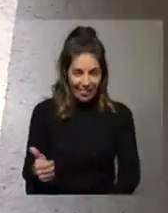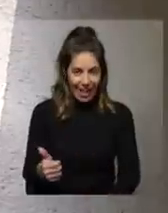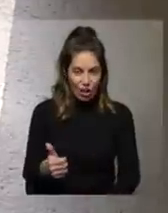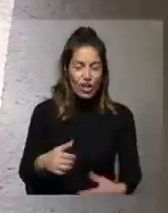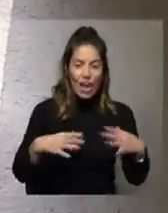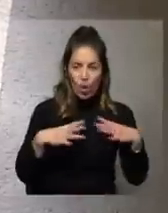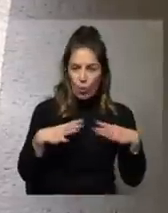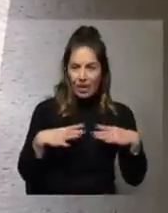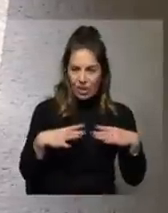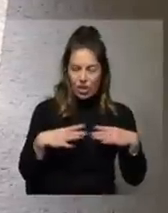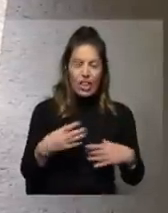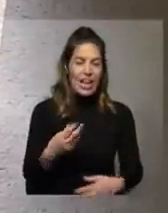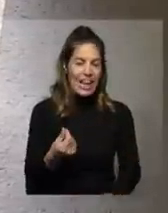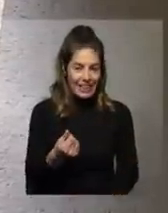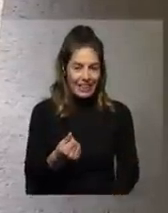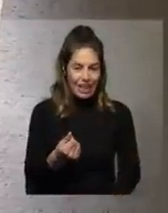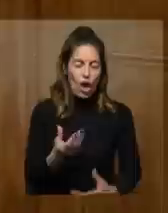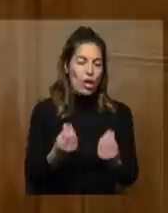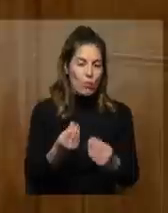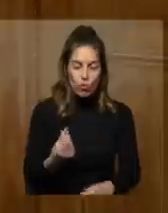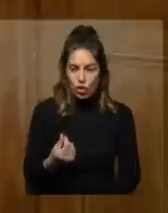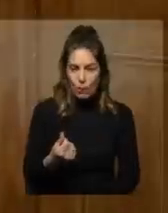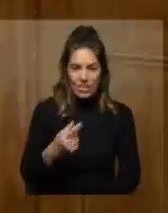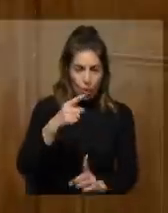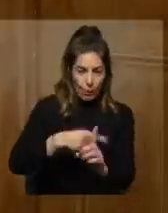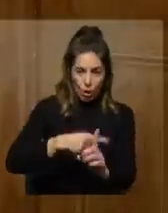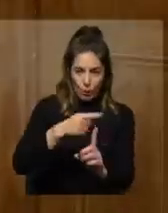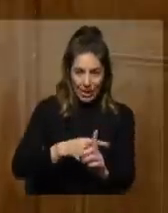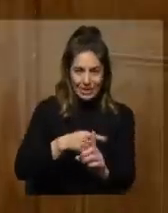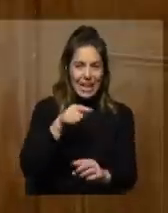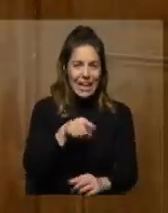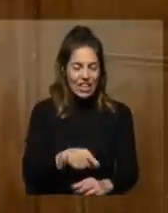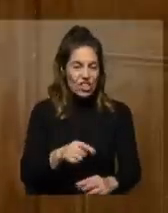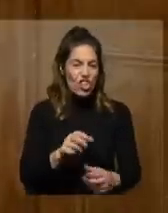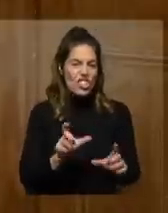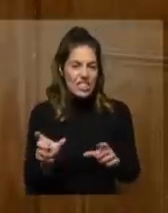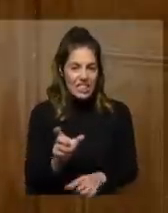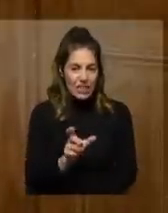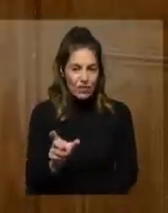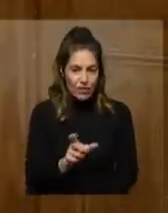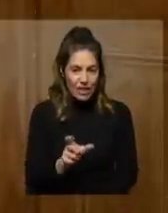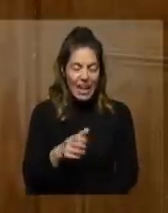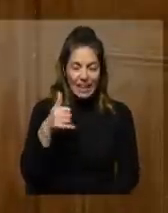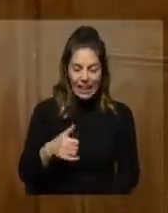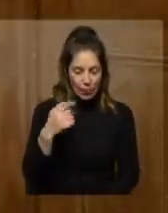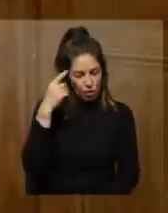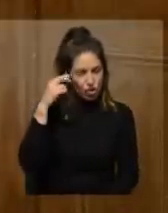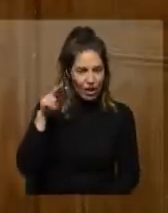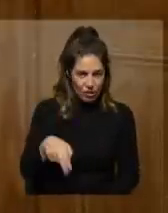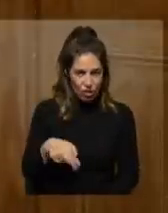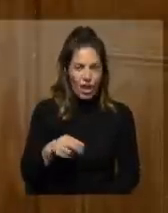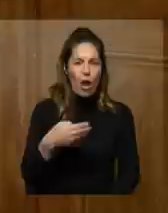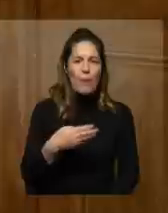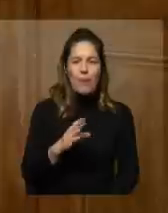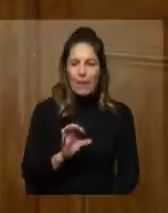jubilación en pesos y en muchos pesos mensuales lo cual quiere decir que tenemos razón el bps